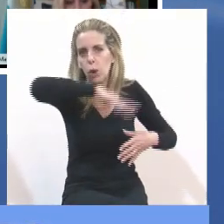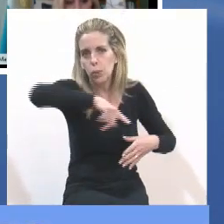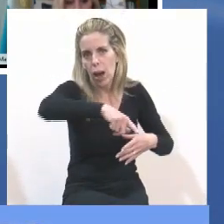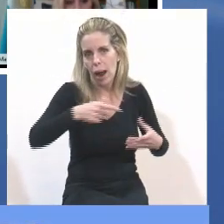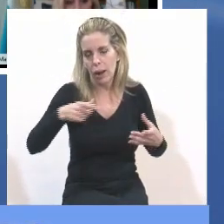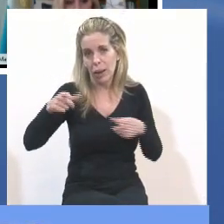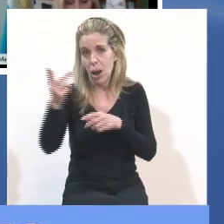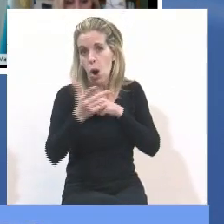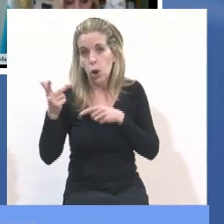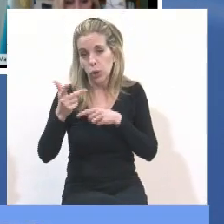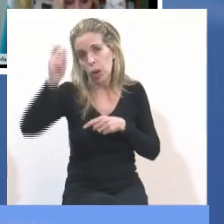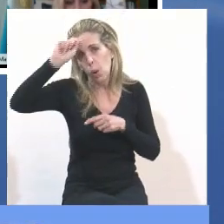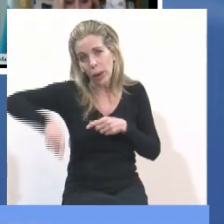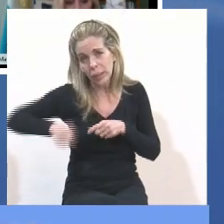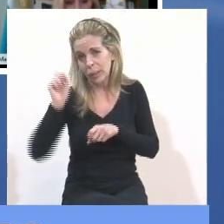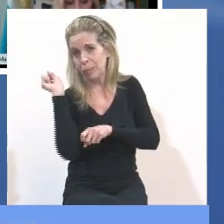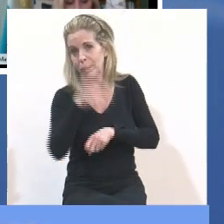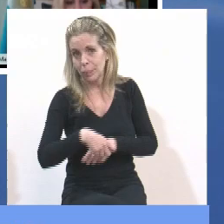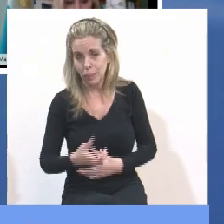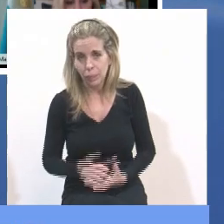luces han desagrado con su actuación.